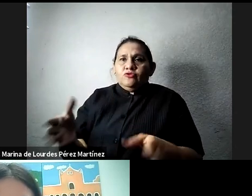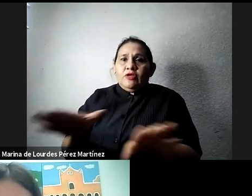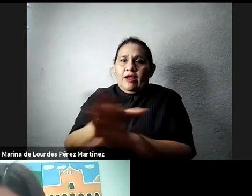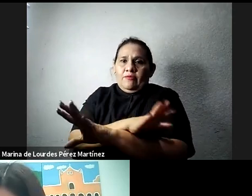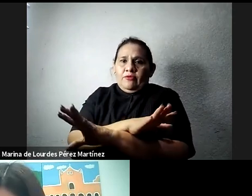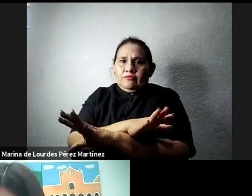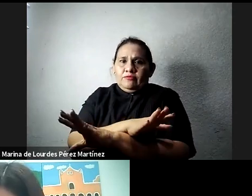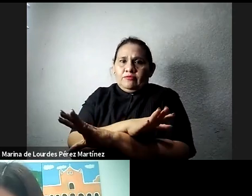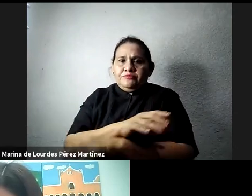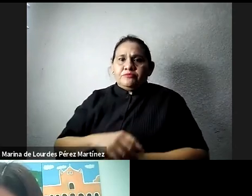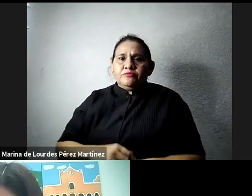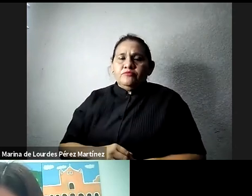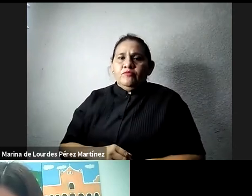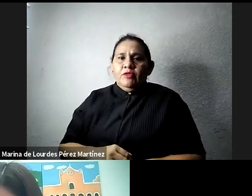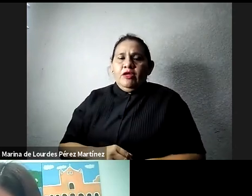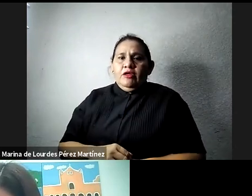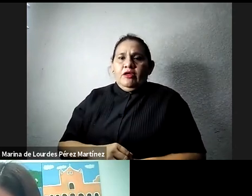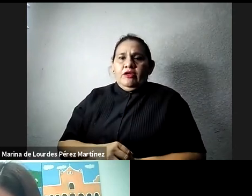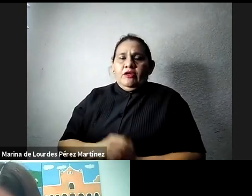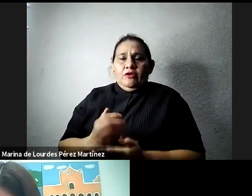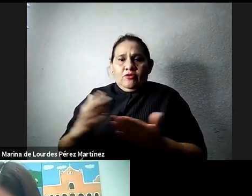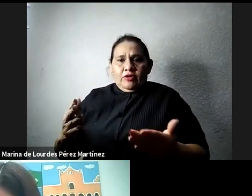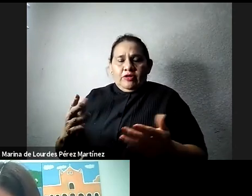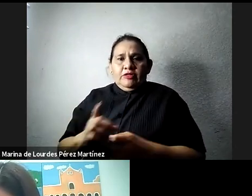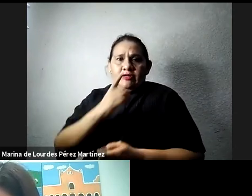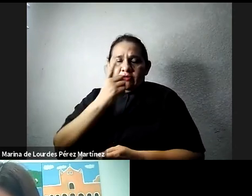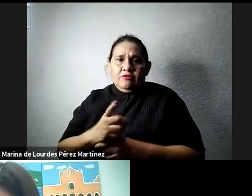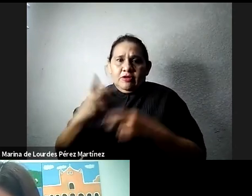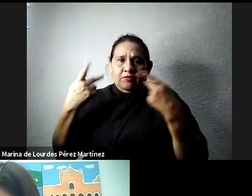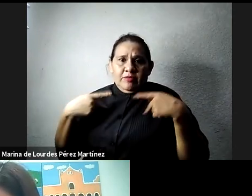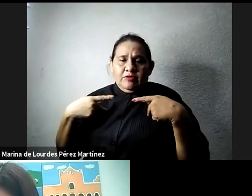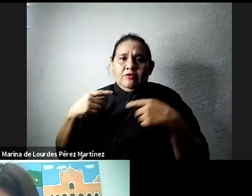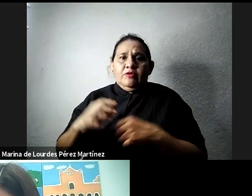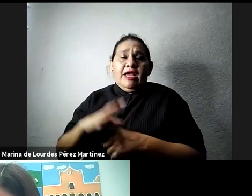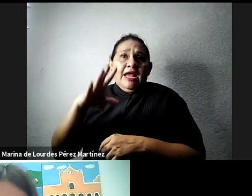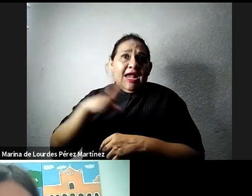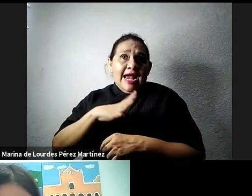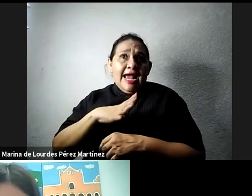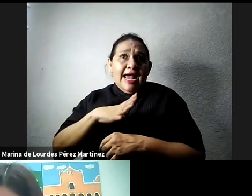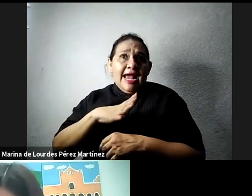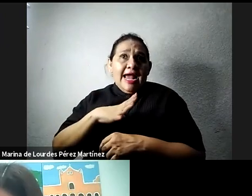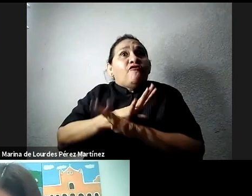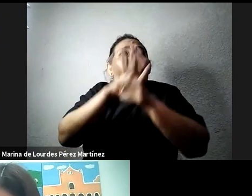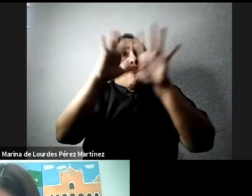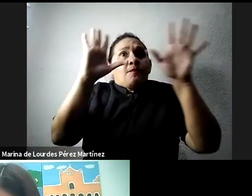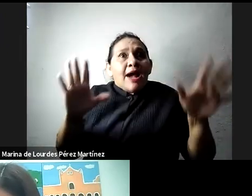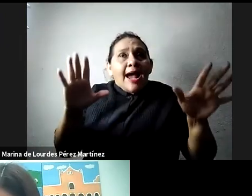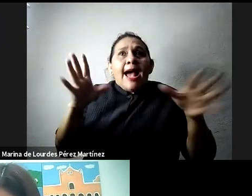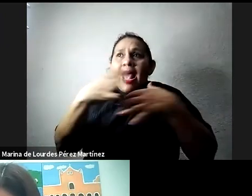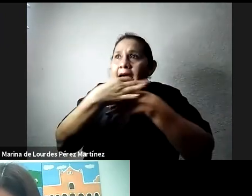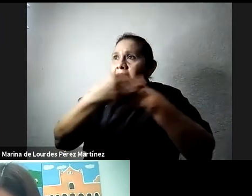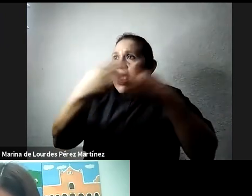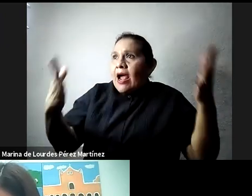Sí, así es. Y lo que ahorita comentó esta persona, ¿no? Pues hay que informar, ¿no? También a la